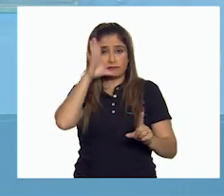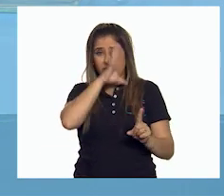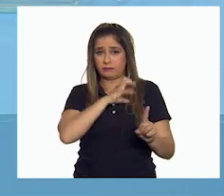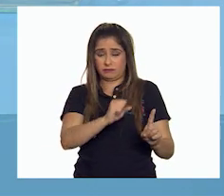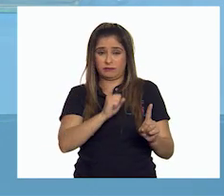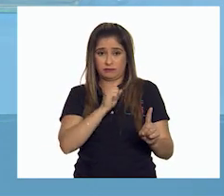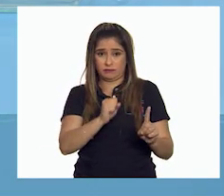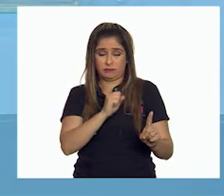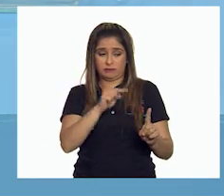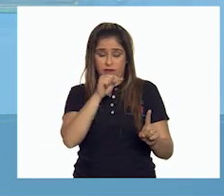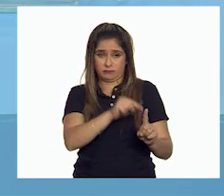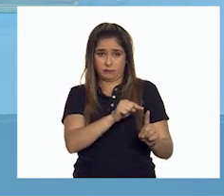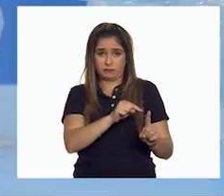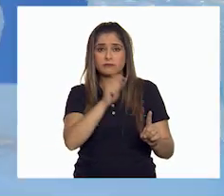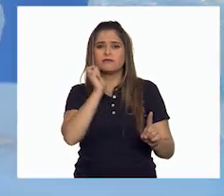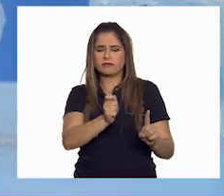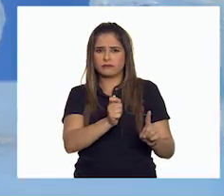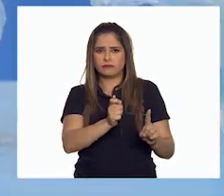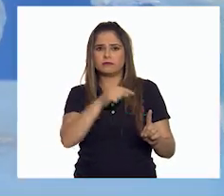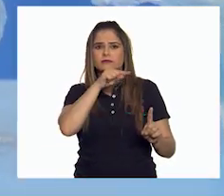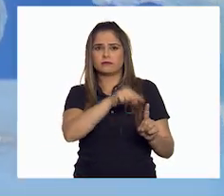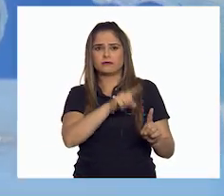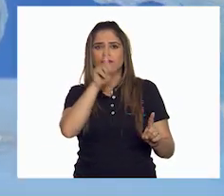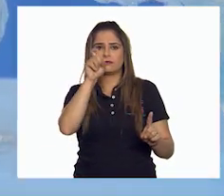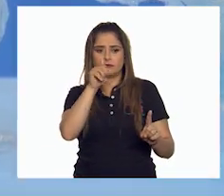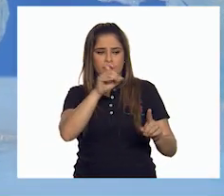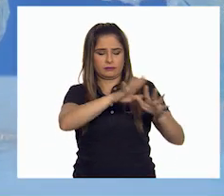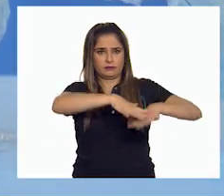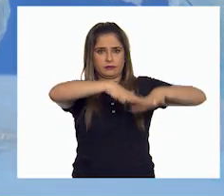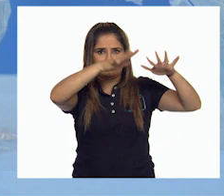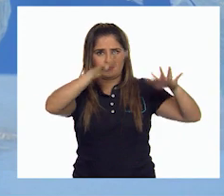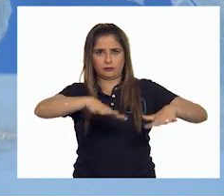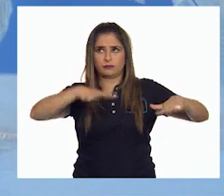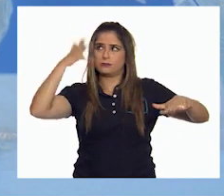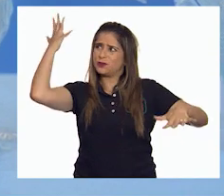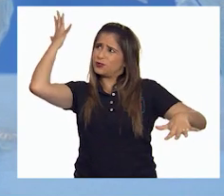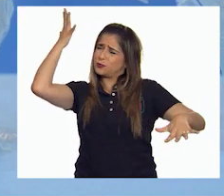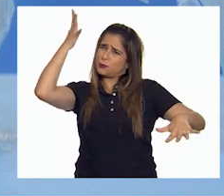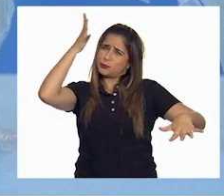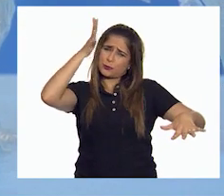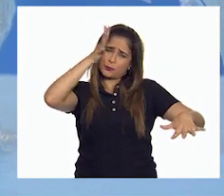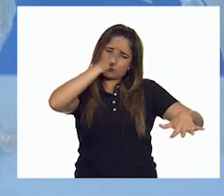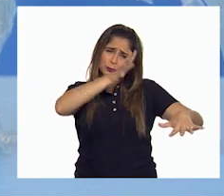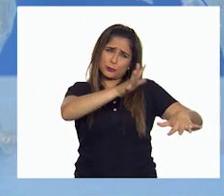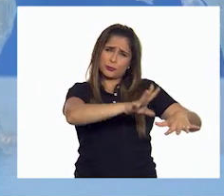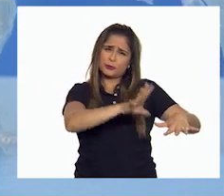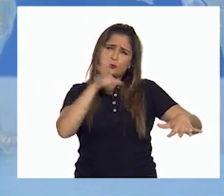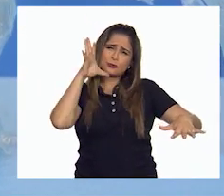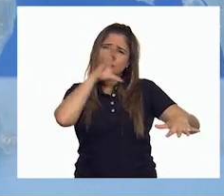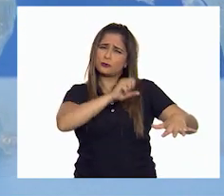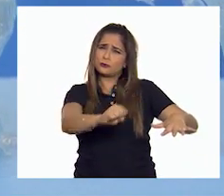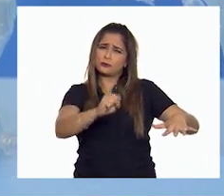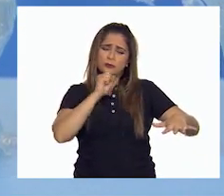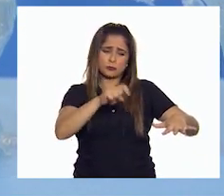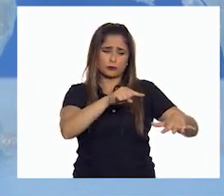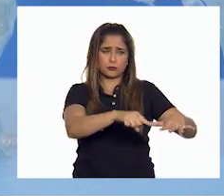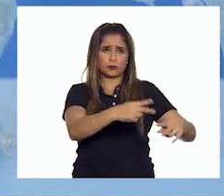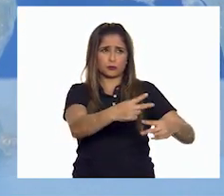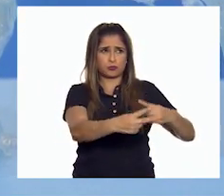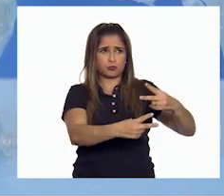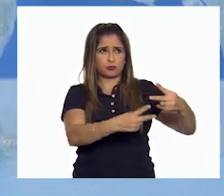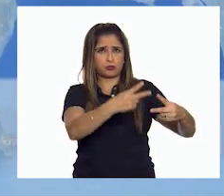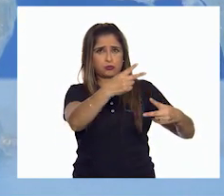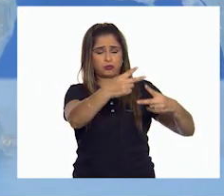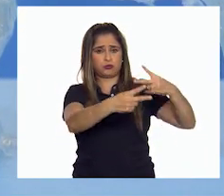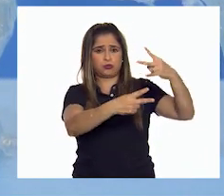caliente es el agua que el sol calienta y se evapora hasta llegar a la atmósfera. Que aquí la atmósfera es